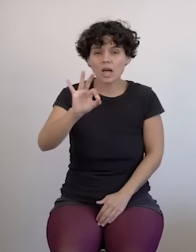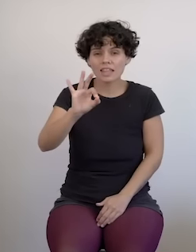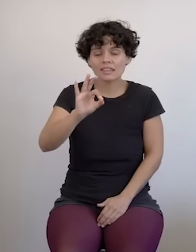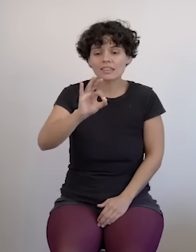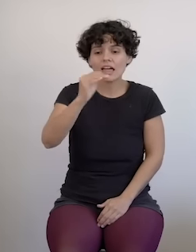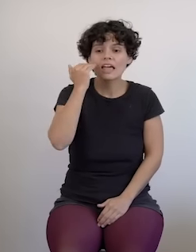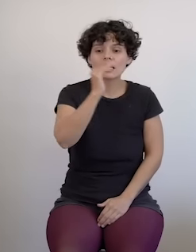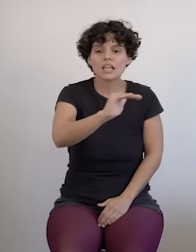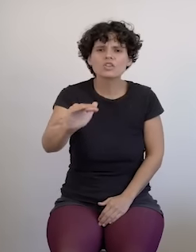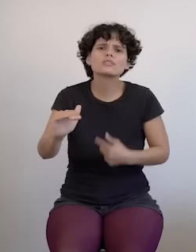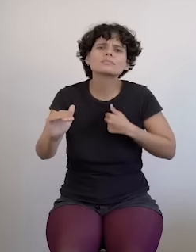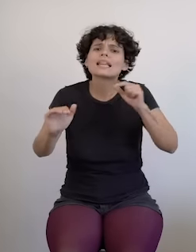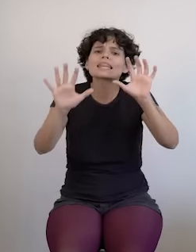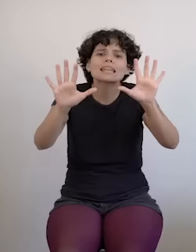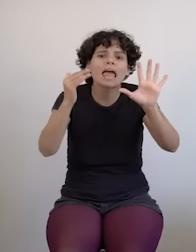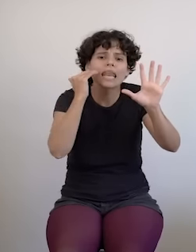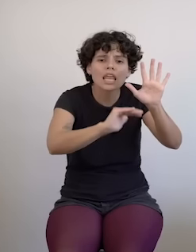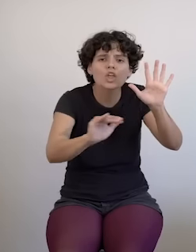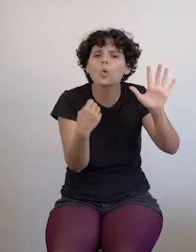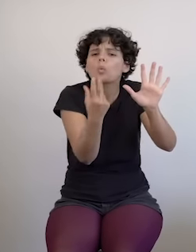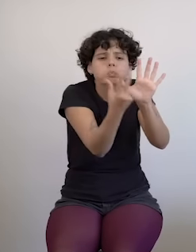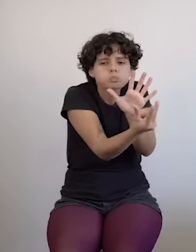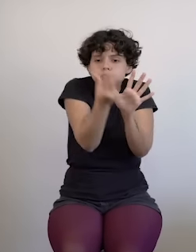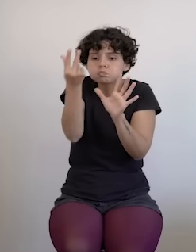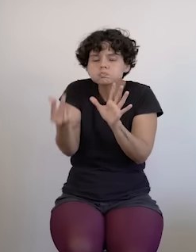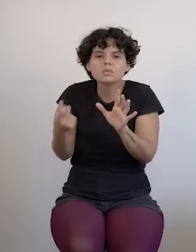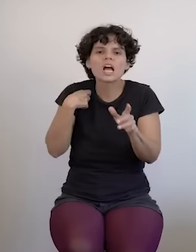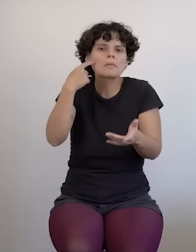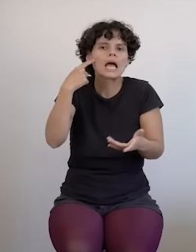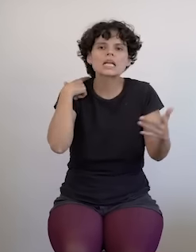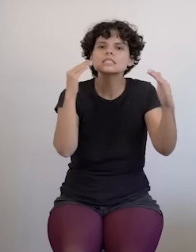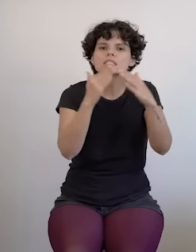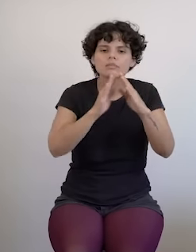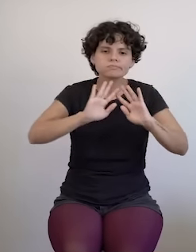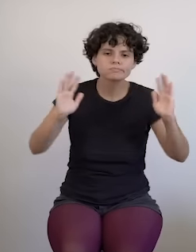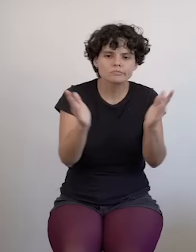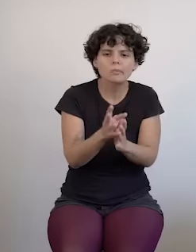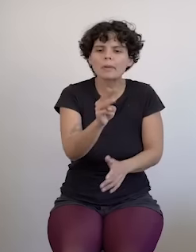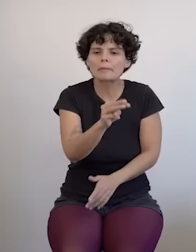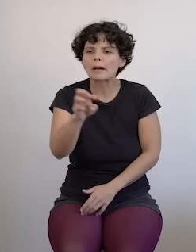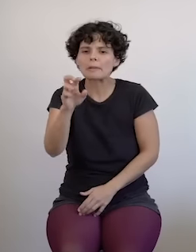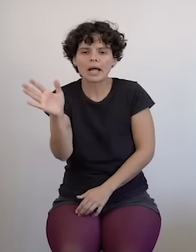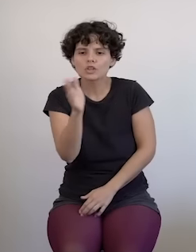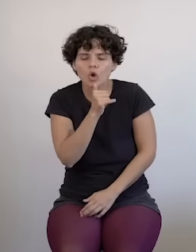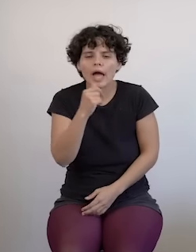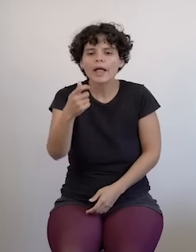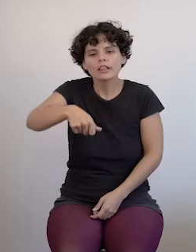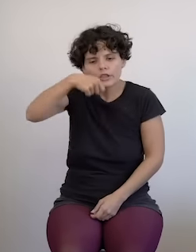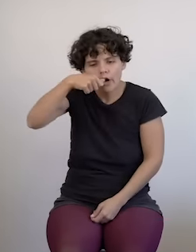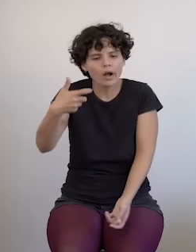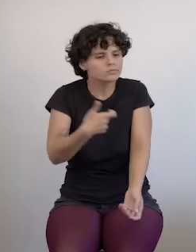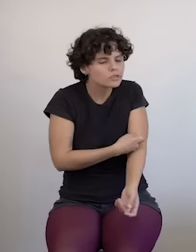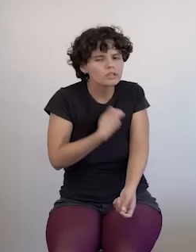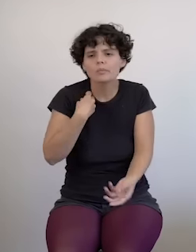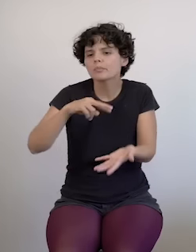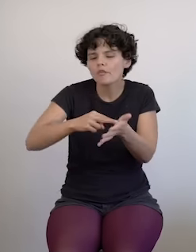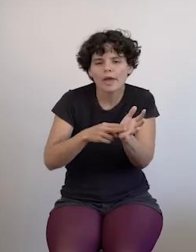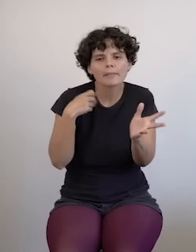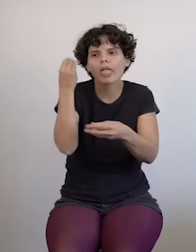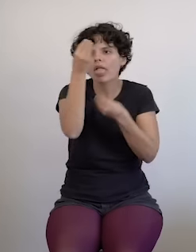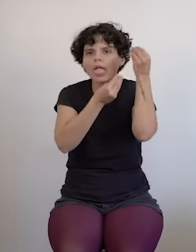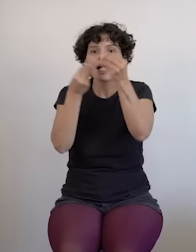niños encerrados en un lugar. ¿Cómo no vas a sacar 10 de ahí? Si están encerrados, no tienen nada que hacer, no tienen mamá, no tienen papá, tienen problemas